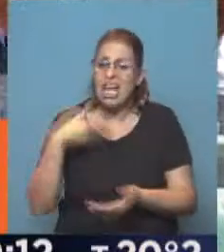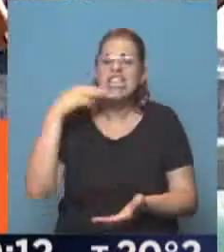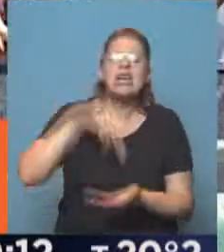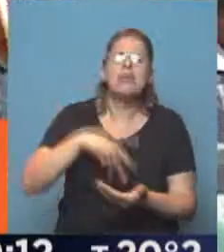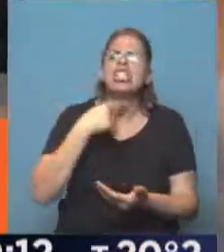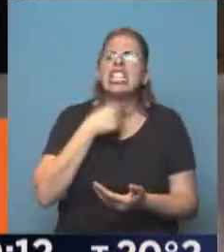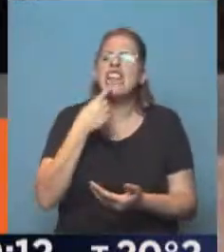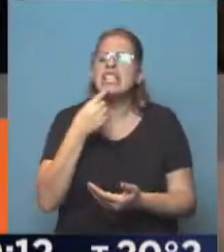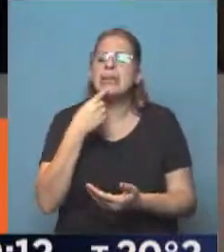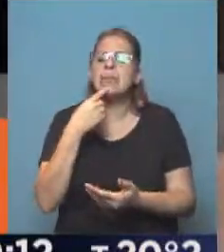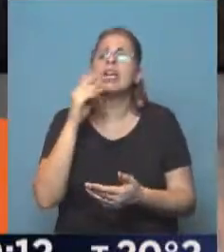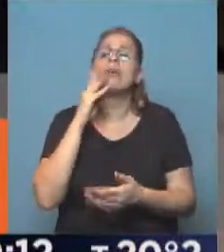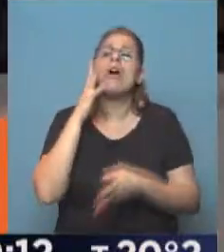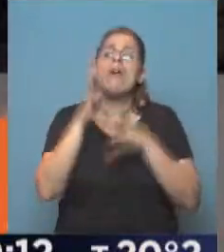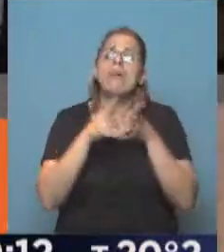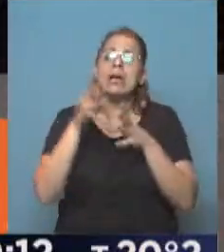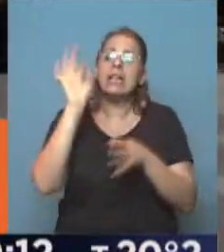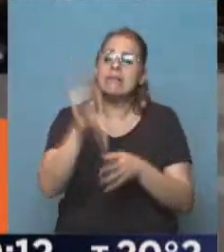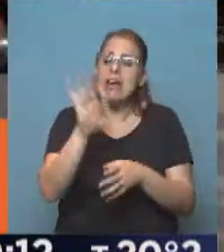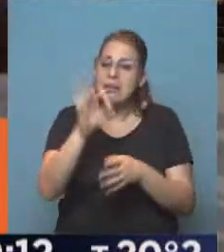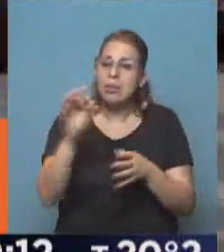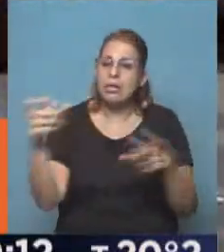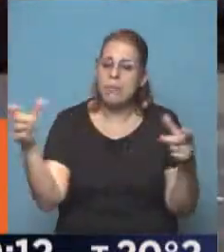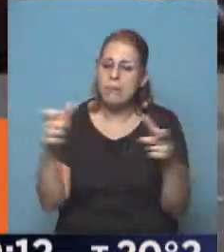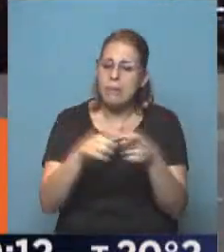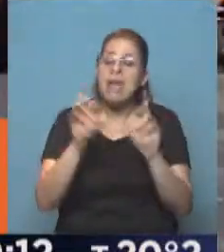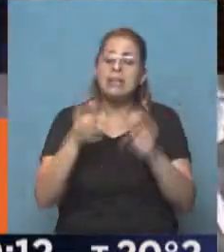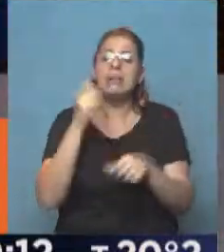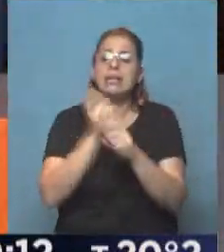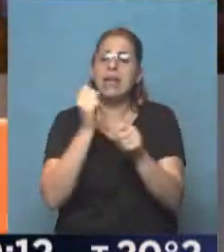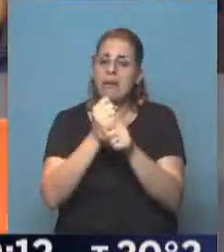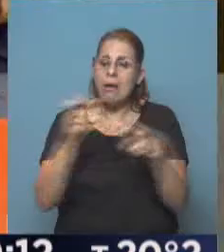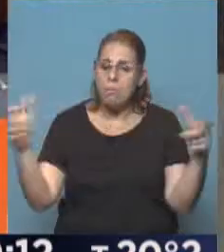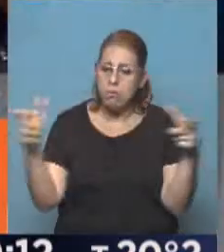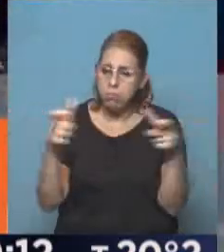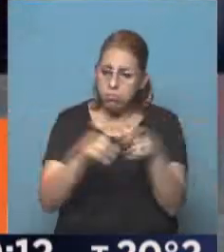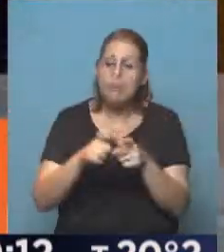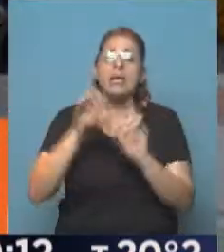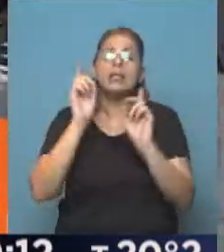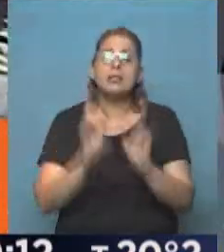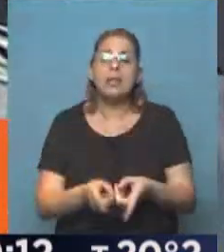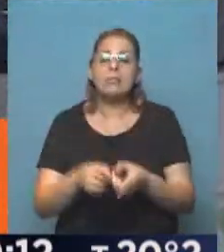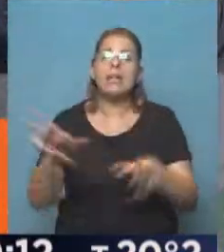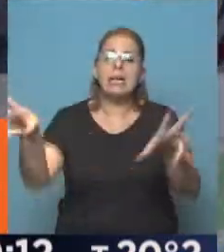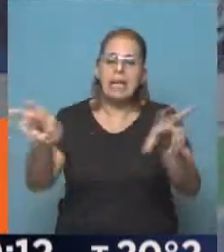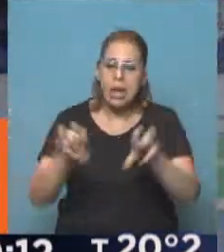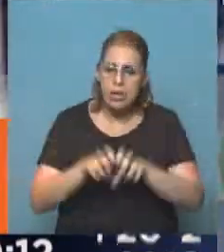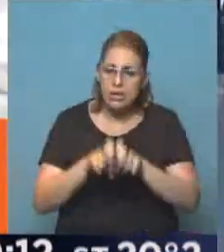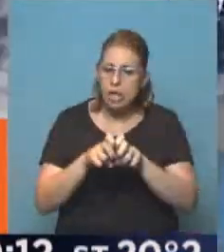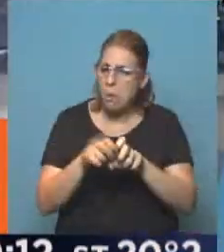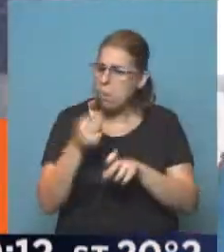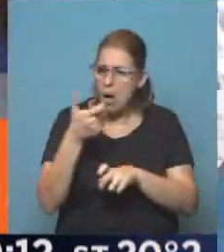de máquinas tragamonedas, por consecuencia, reducción de puestos de trabajo. A la vez, merma la recaudación